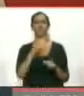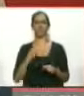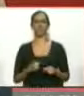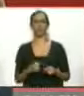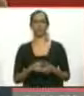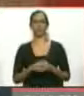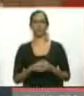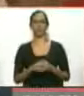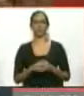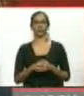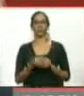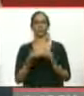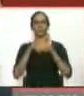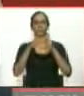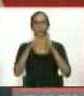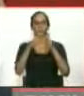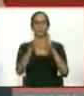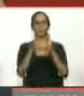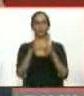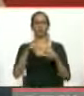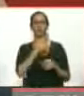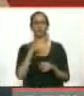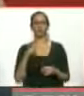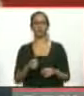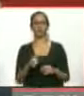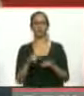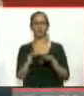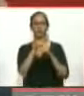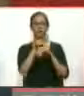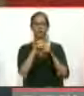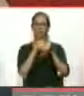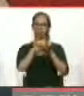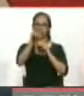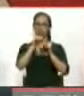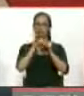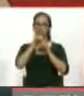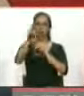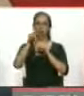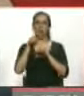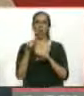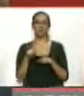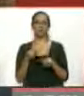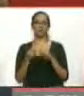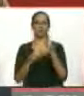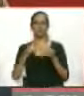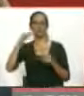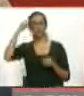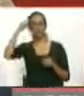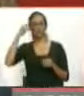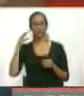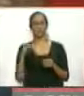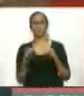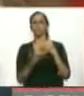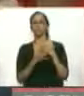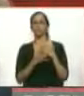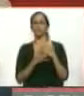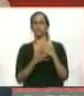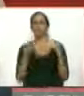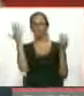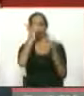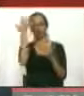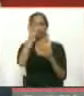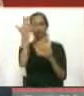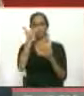desde un buque de guerra los chinos le lanzan un láser que es lo que hace militarmente todo lo que hace técnicamente cegar la